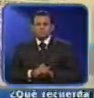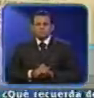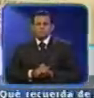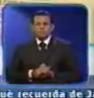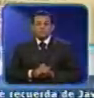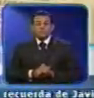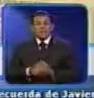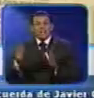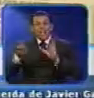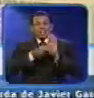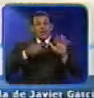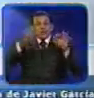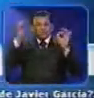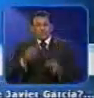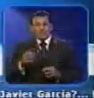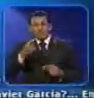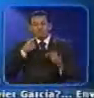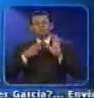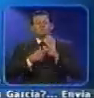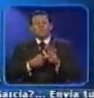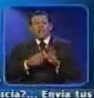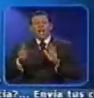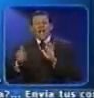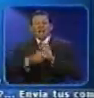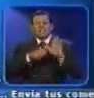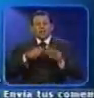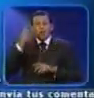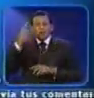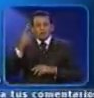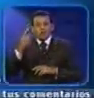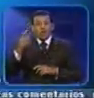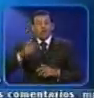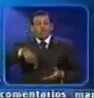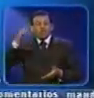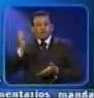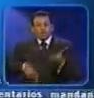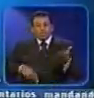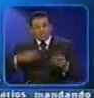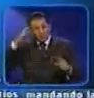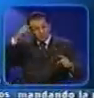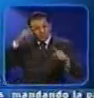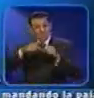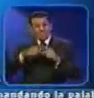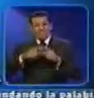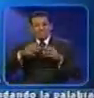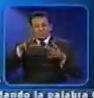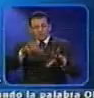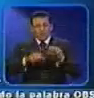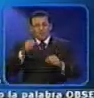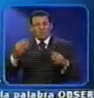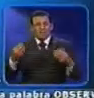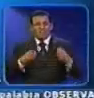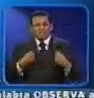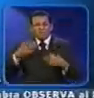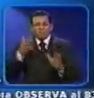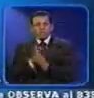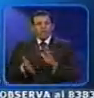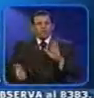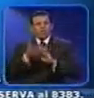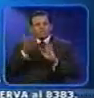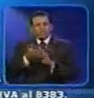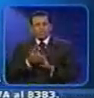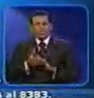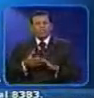En Gaceta Oficial quedó establecido. Artículo 1. En los contratos que tengan por objeto la adquisición de viviendas por construirse,